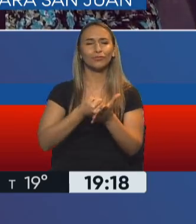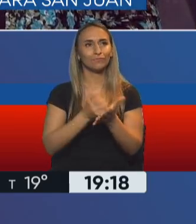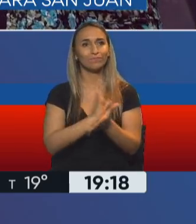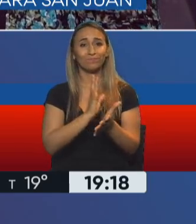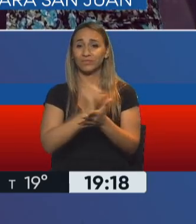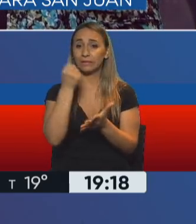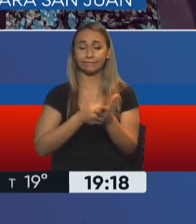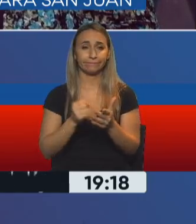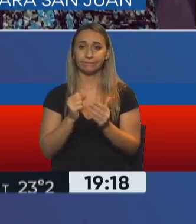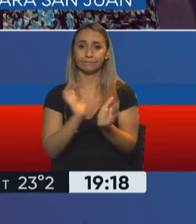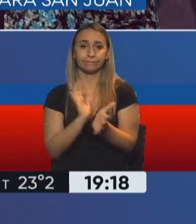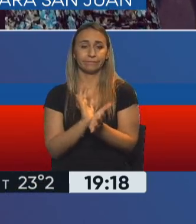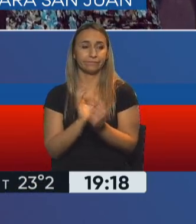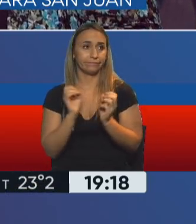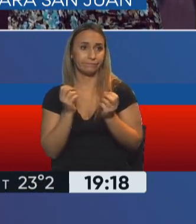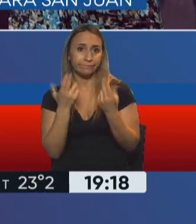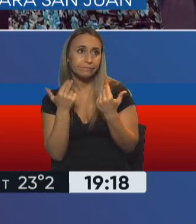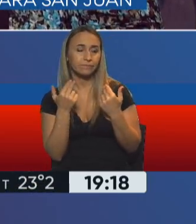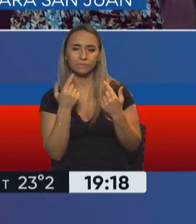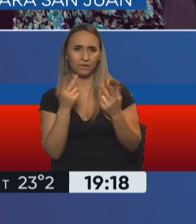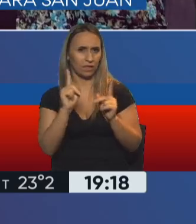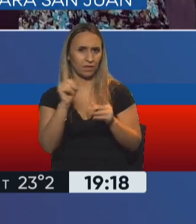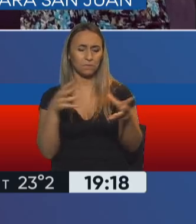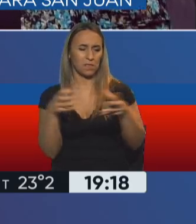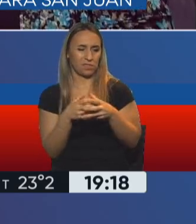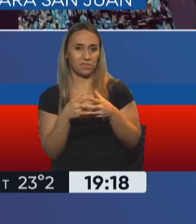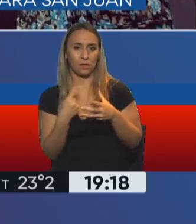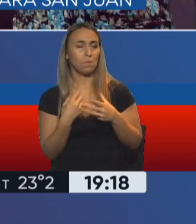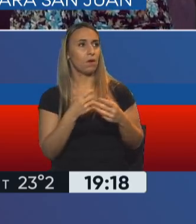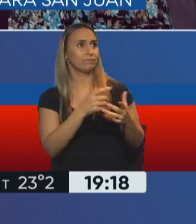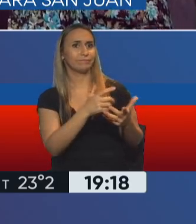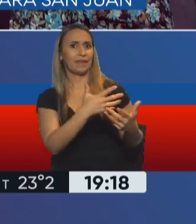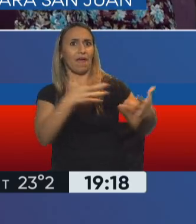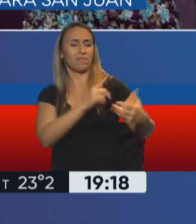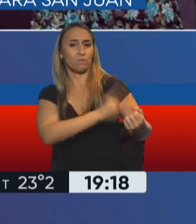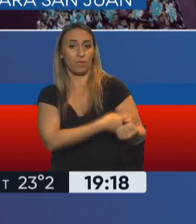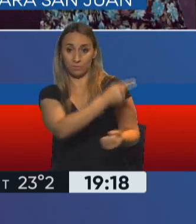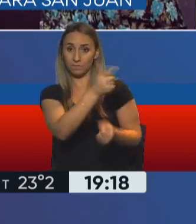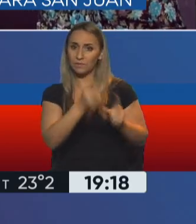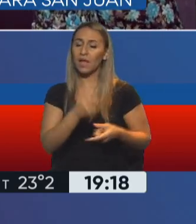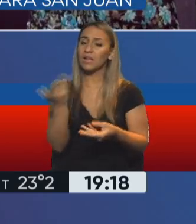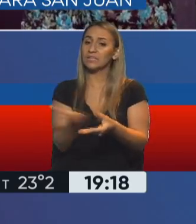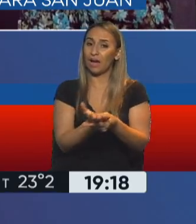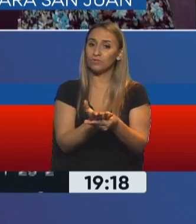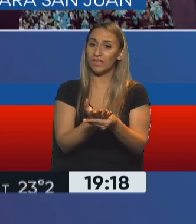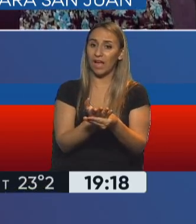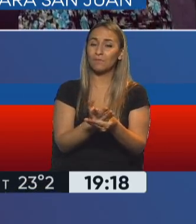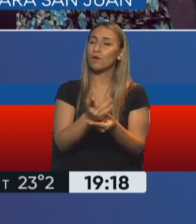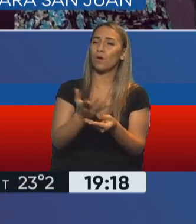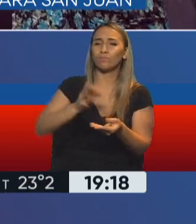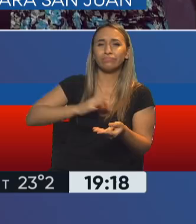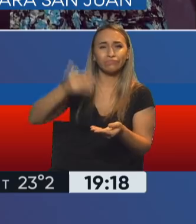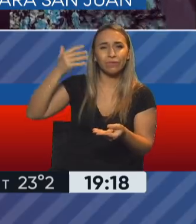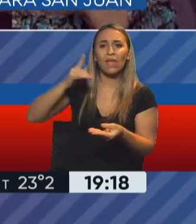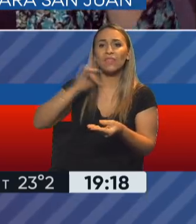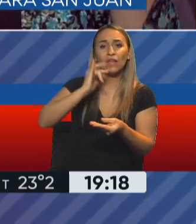gigantes? Bueno, también hicieron reflotar o desarchivar la causa en el Consejo de la Magistratura, una vieja denuncia